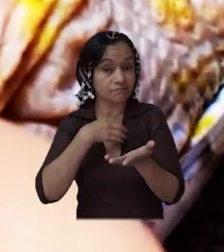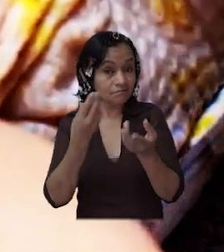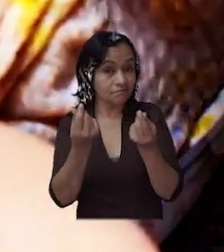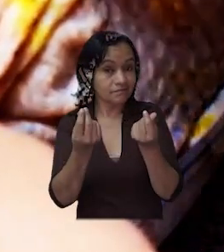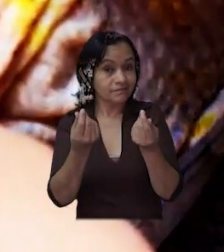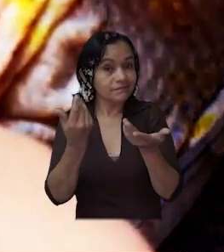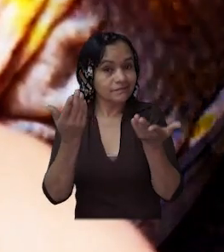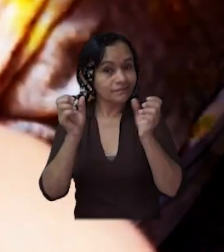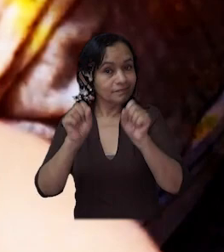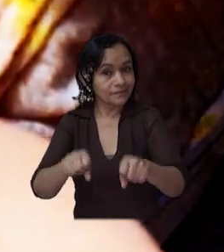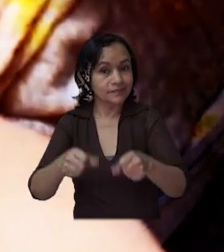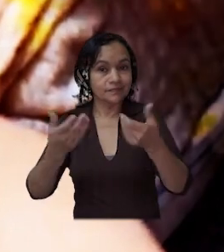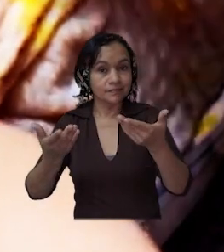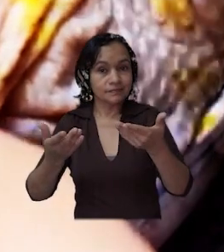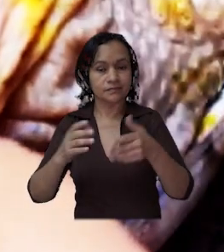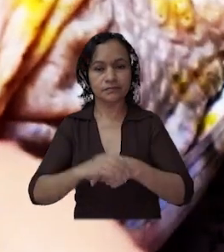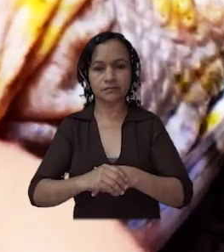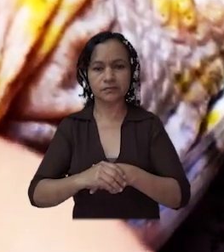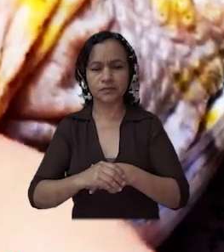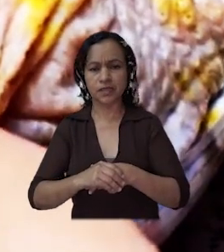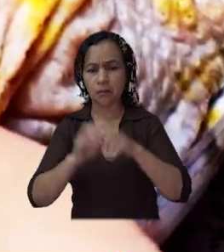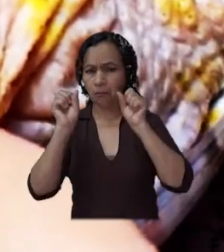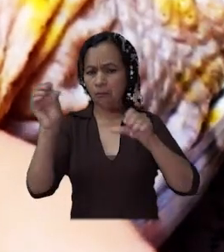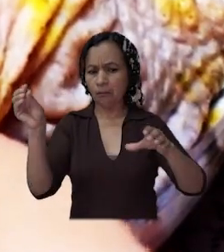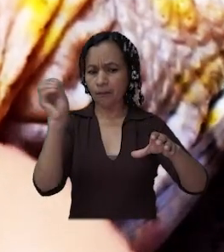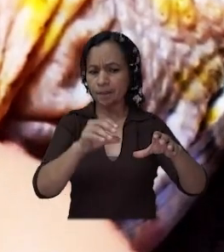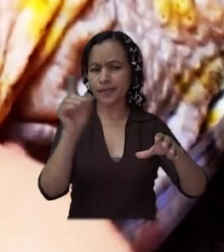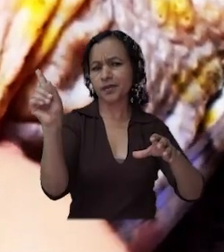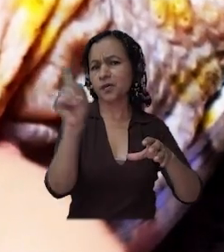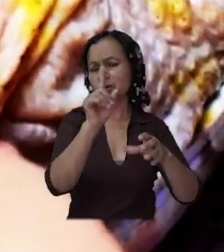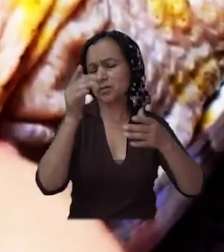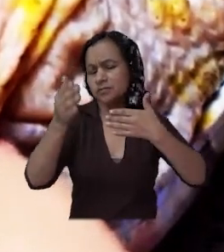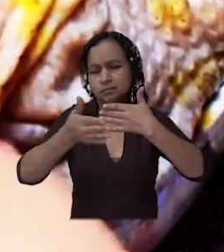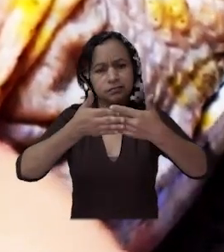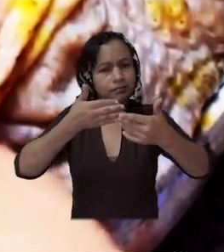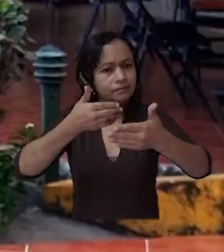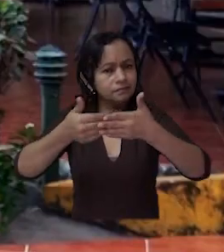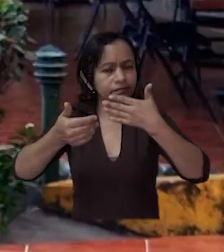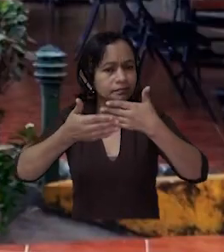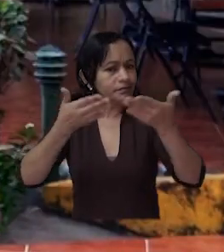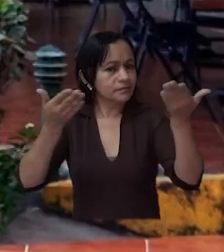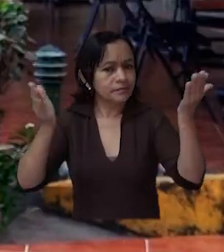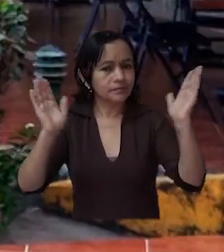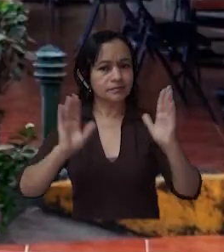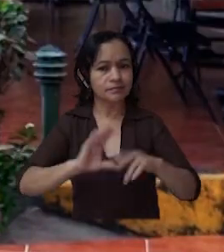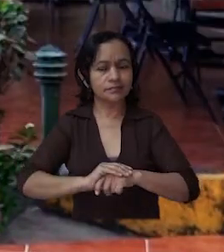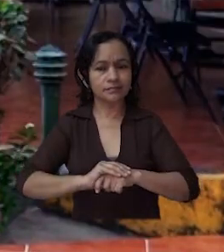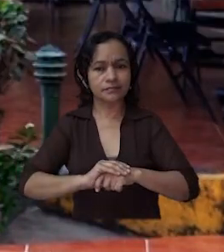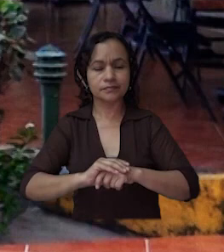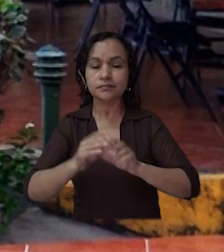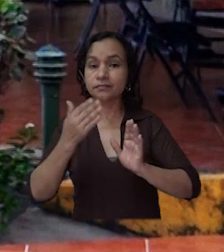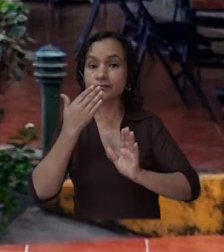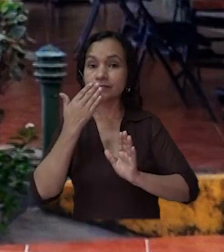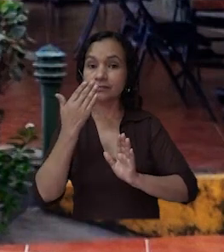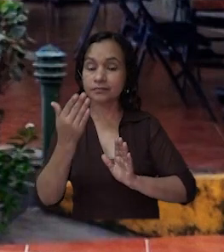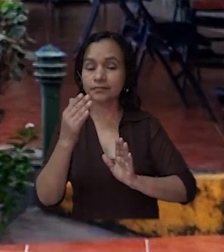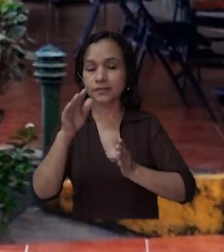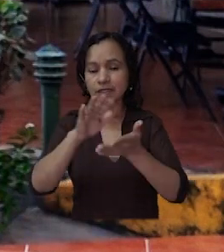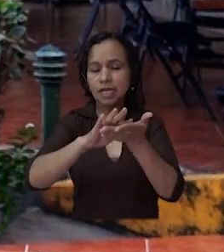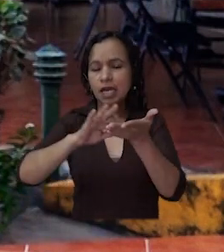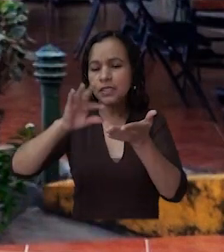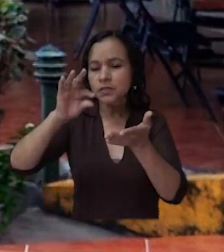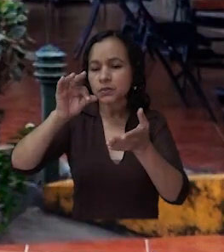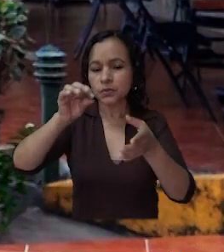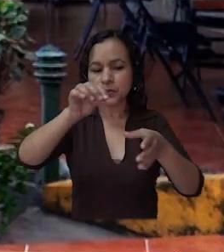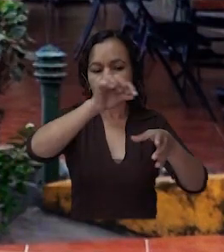bolsa. No hay necesidad de ponérselo. Vos sabés que una comida navideña con un poquito de azúcar,